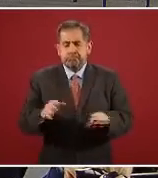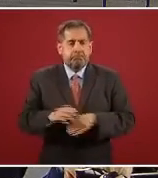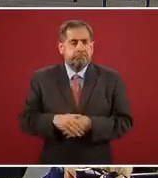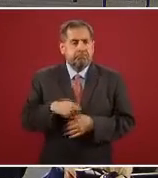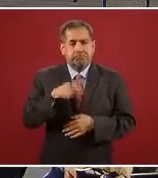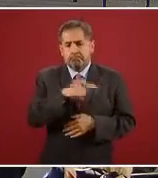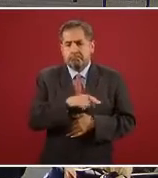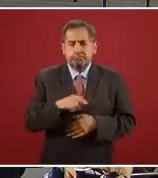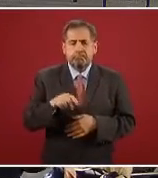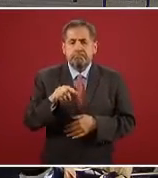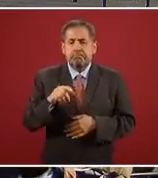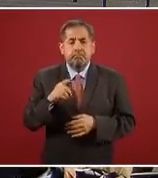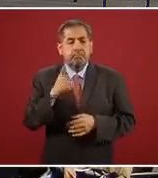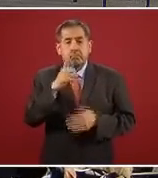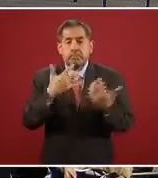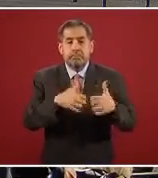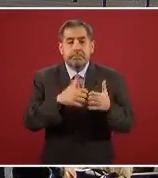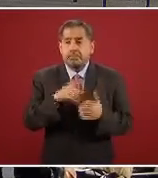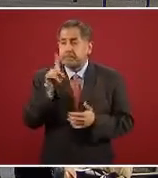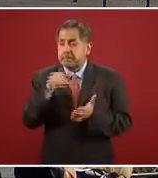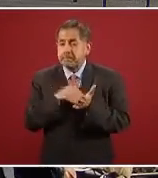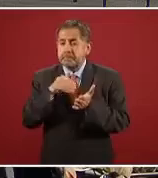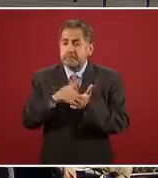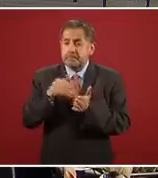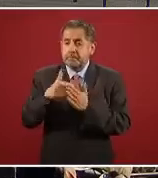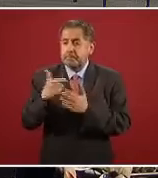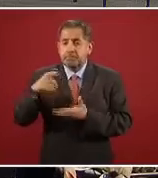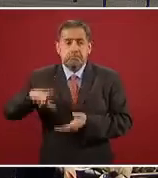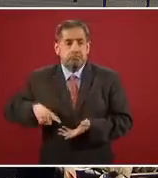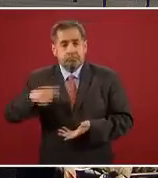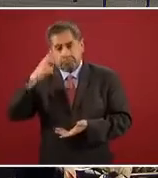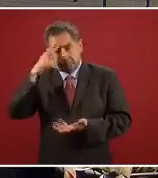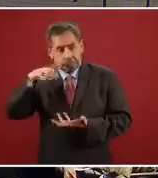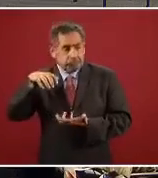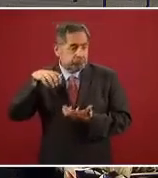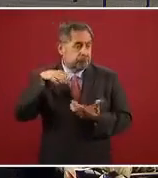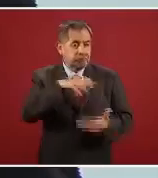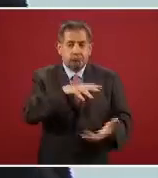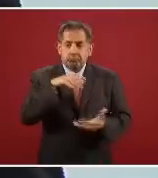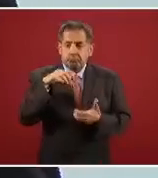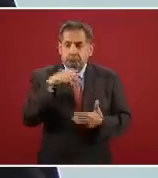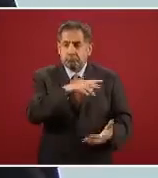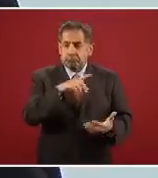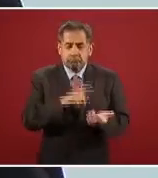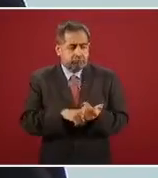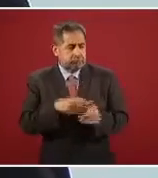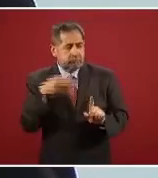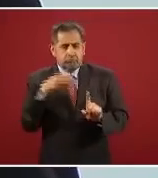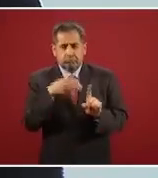empresa que recibió más de 1,000 millones de pesos del gobierno mexicano, siendo que el único